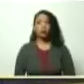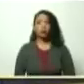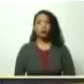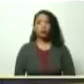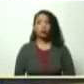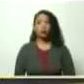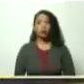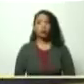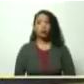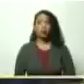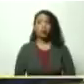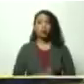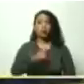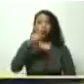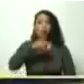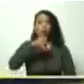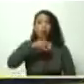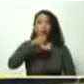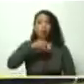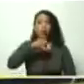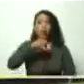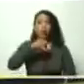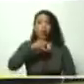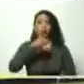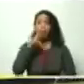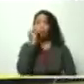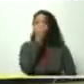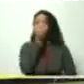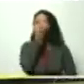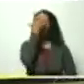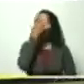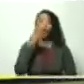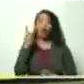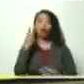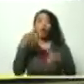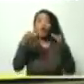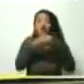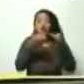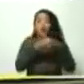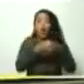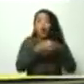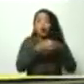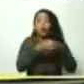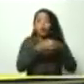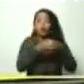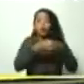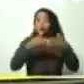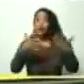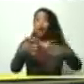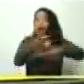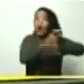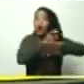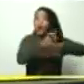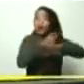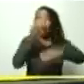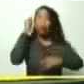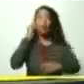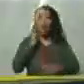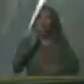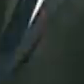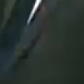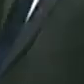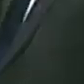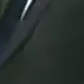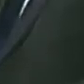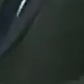Se encuentra en el Palacio de Miraflores parte de la delegación del gobierno bolivariano ante